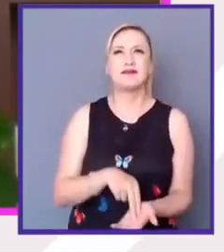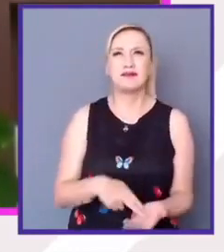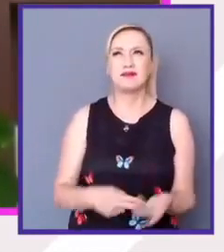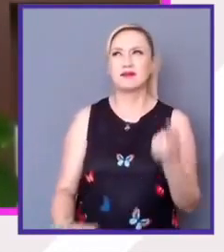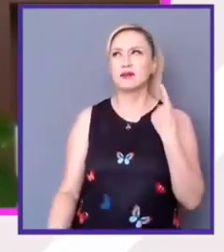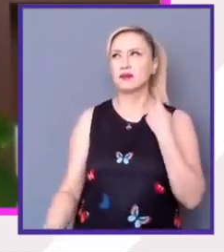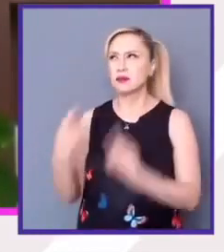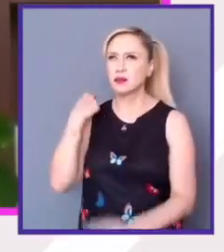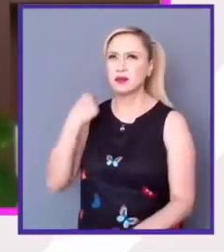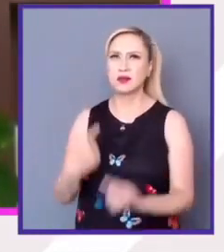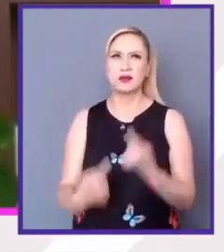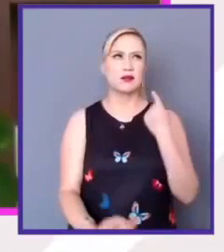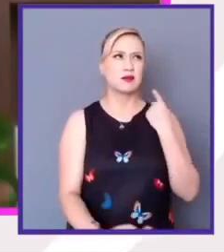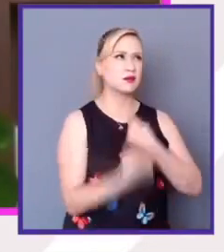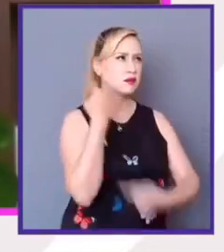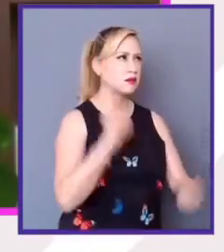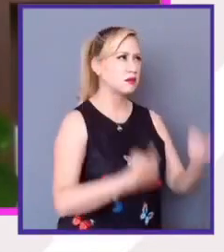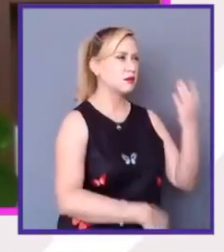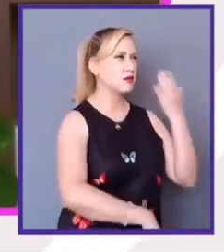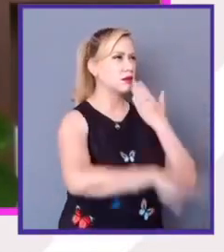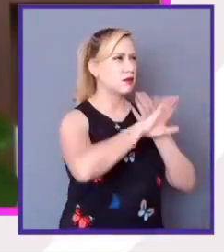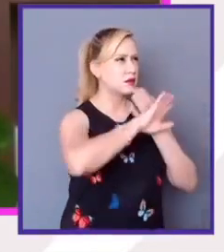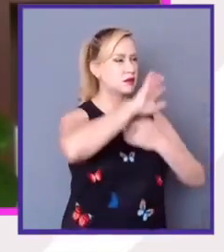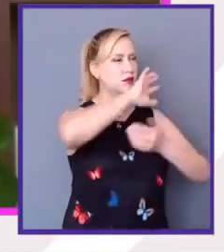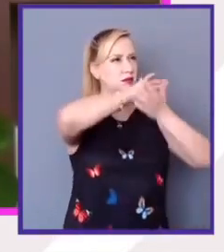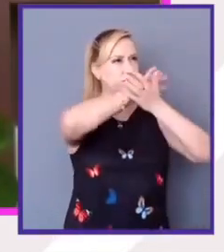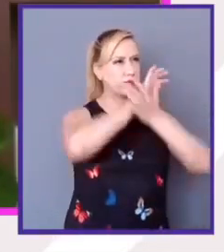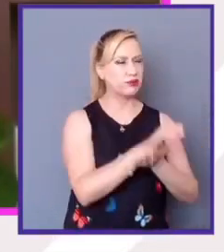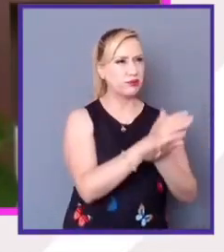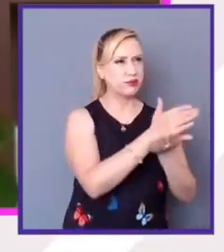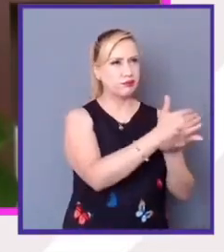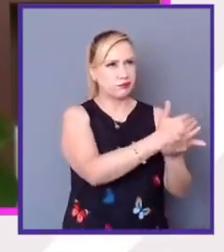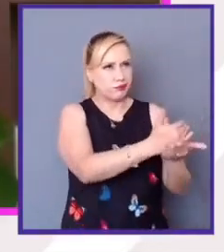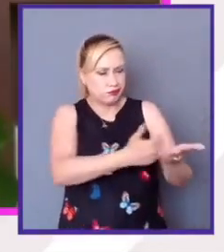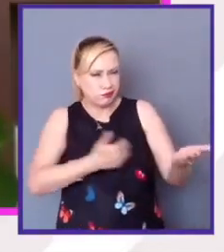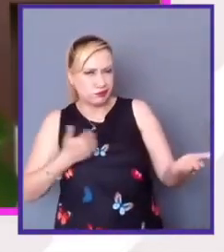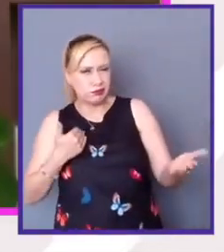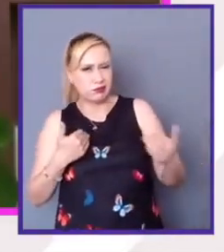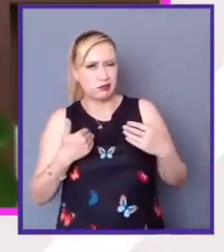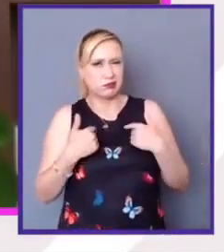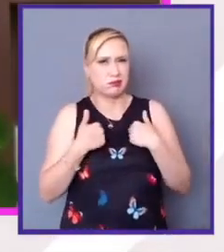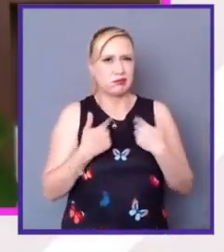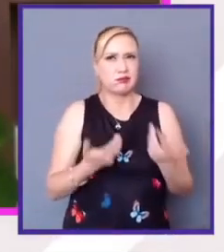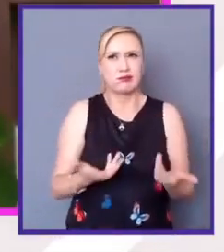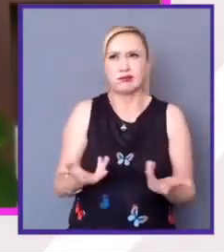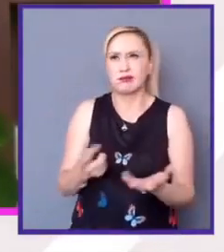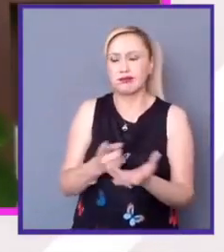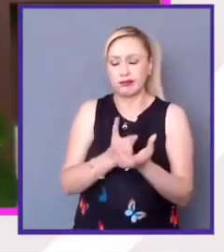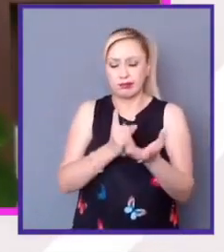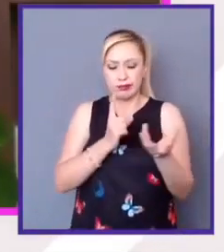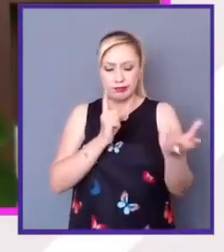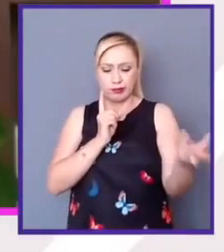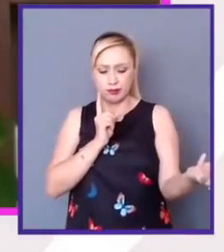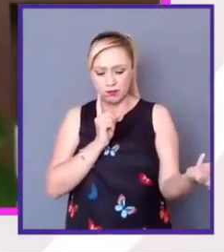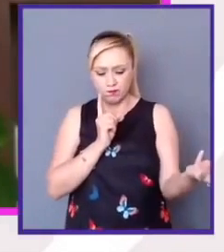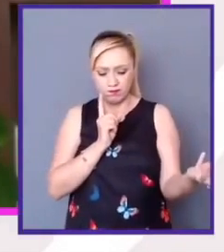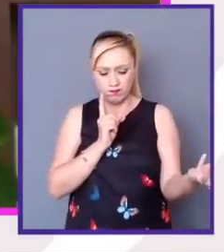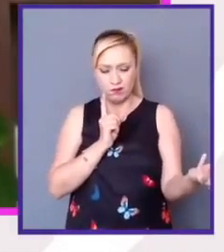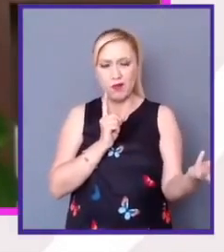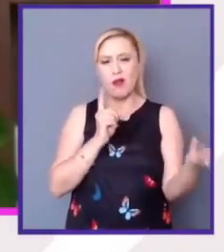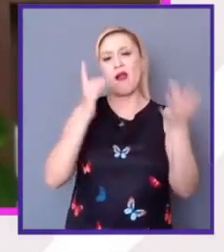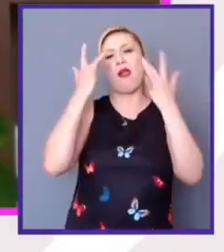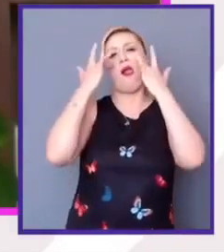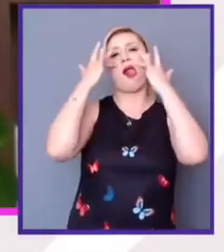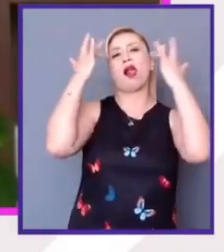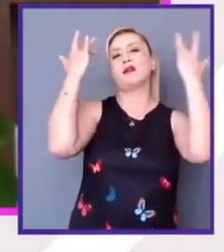cuales se perciban que de plano no pertenecen o que no se ven un desarrollo de carrera, terminan renunciando.